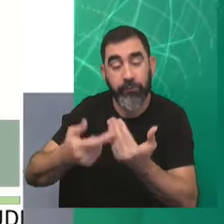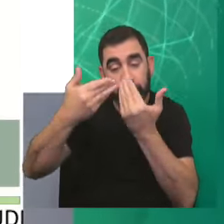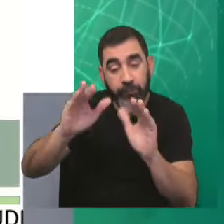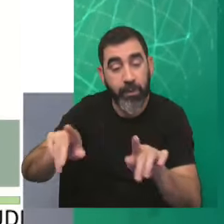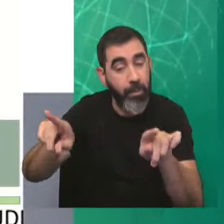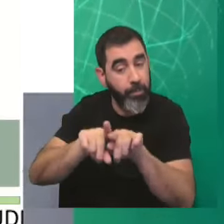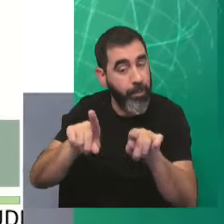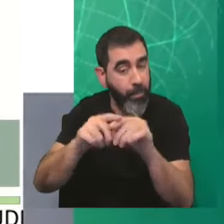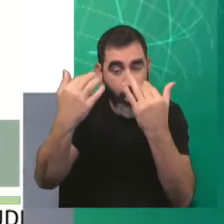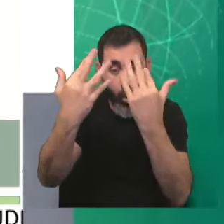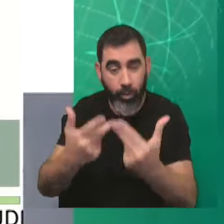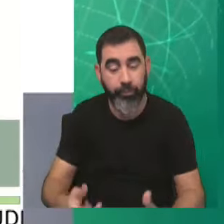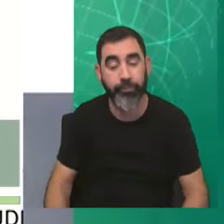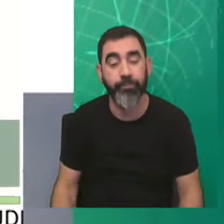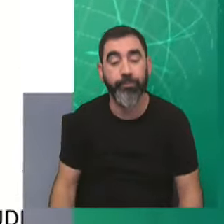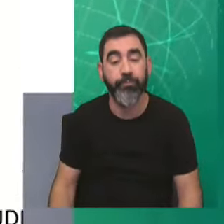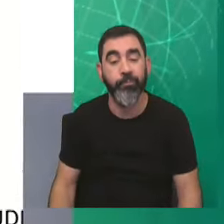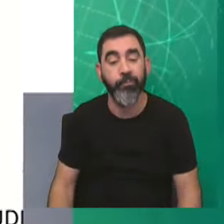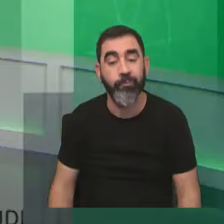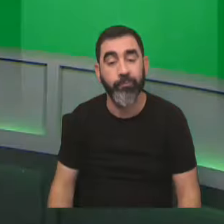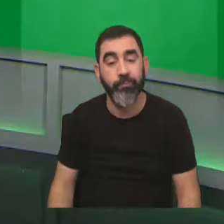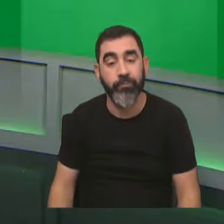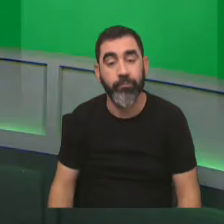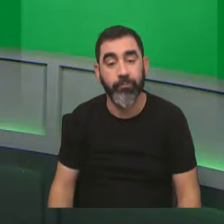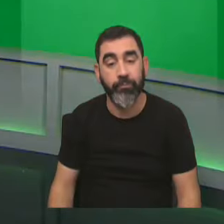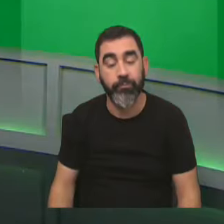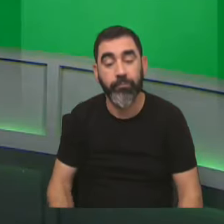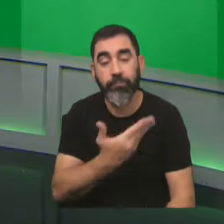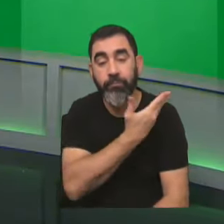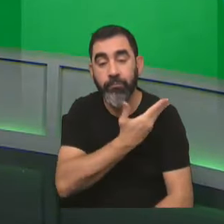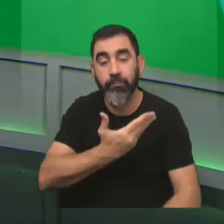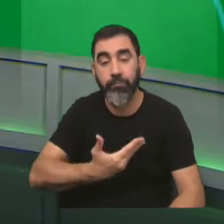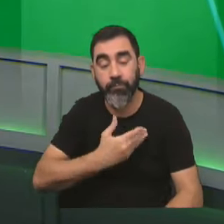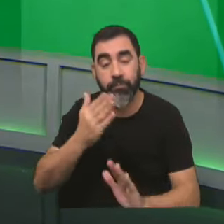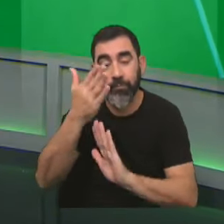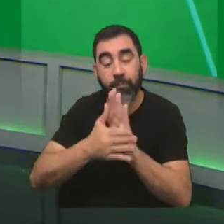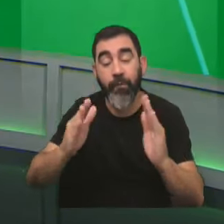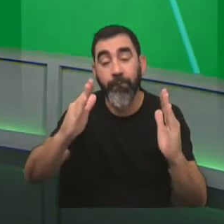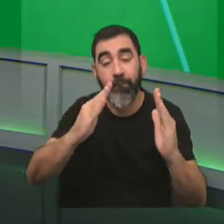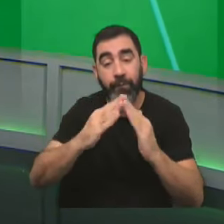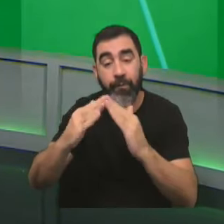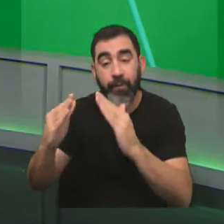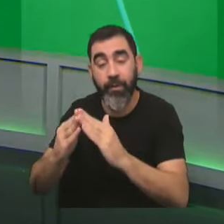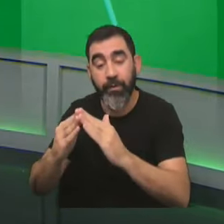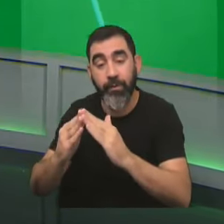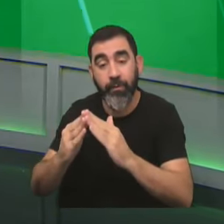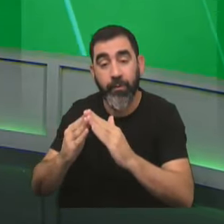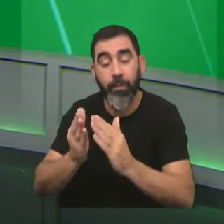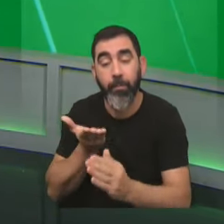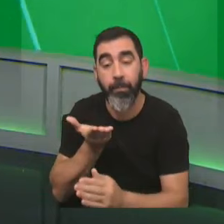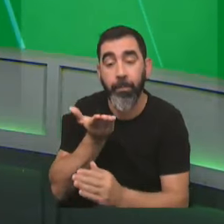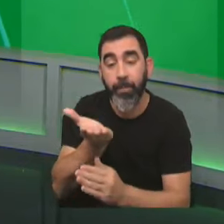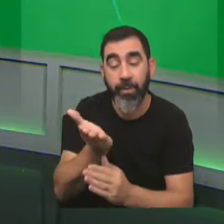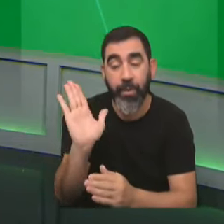las mismas organizaciones el presidente de la agencia Nacional de Vivienda Claus Mills pidió a los